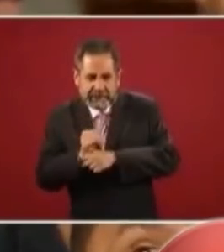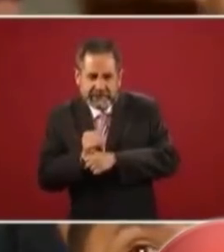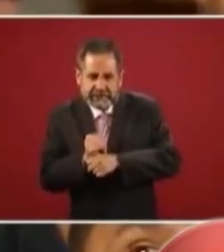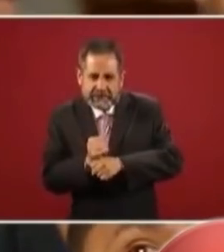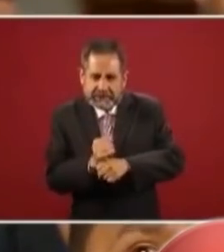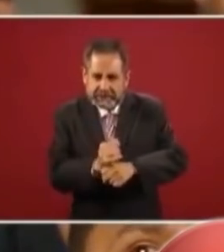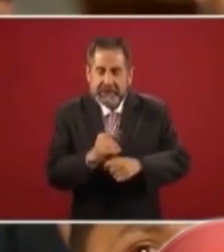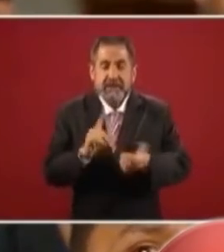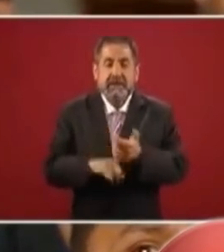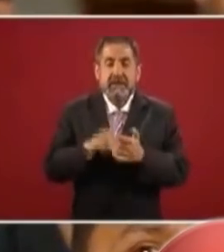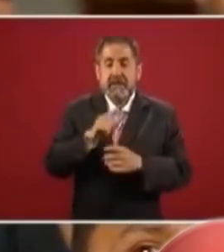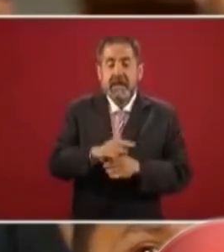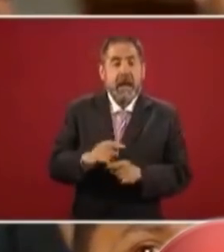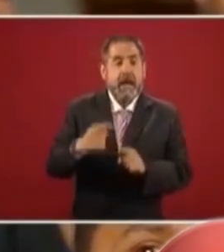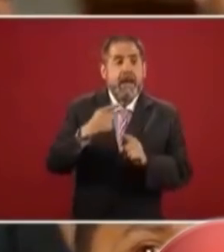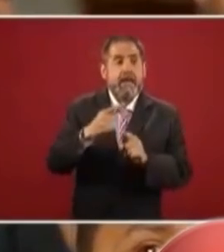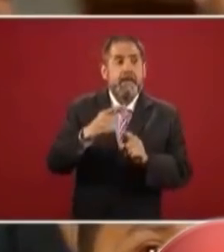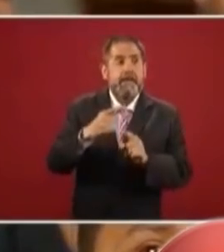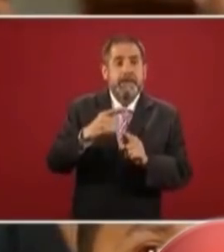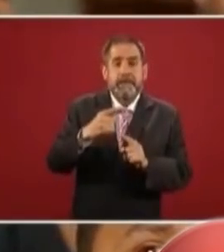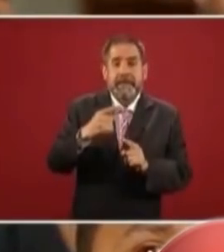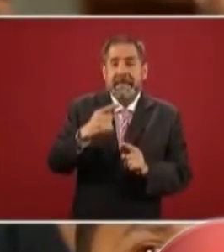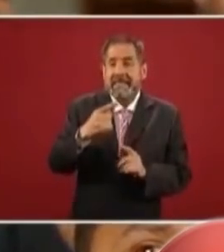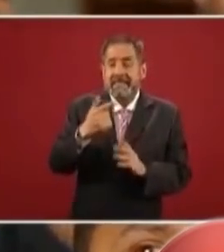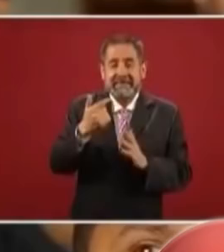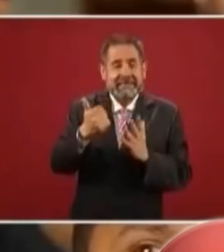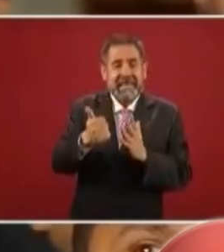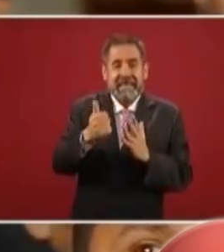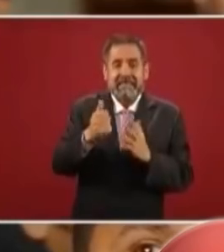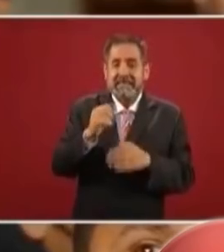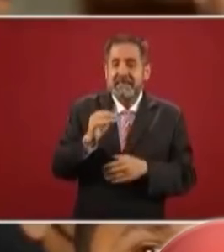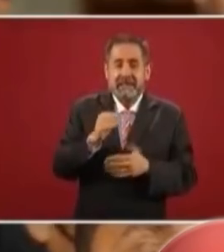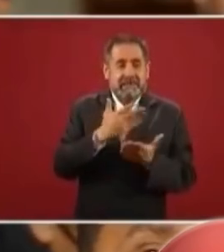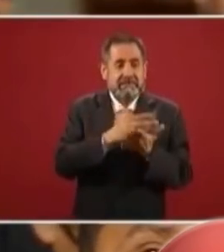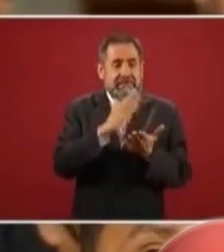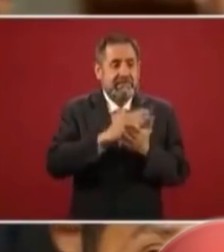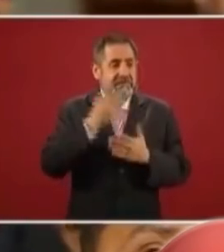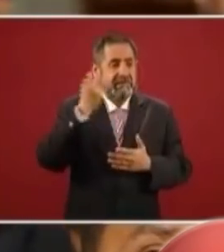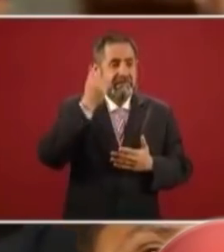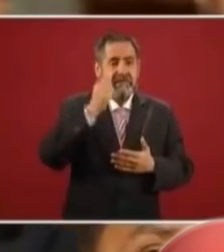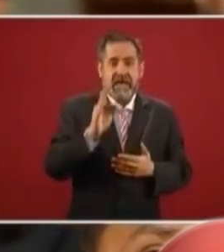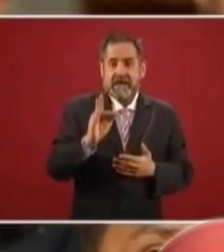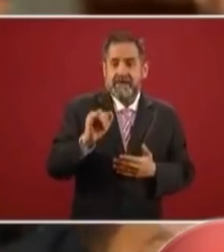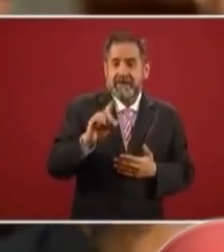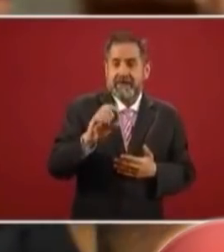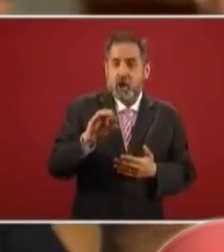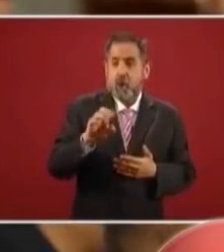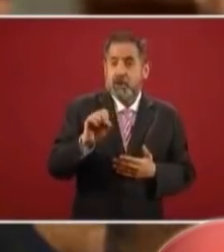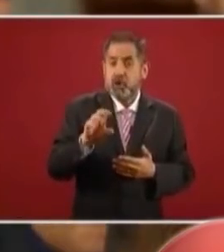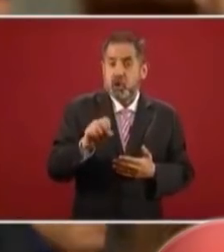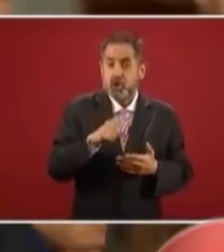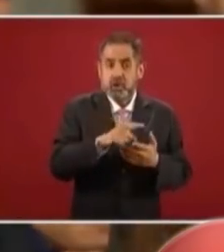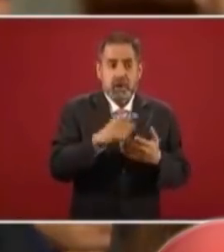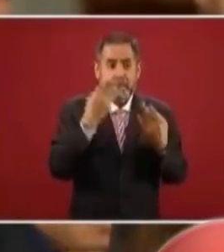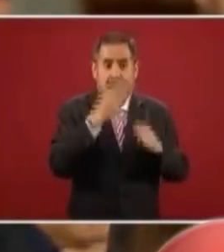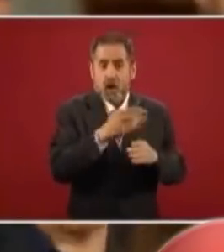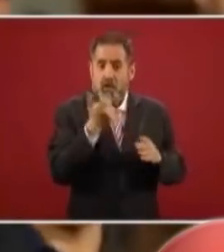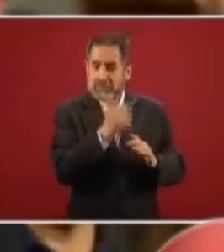esta información. Se trata de media docena de fideicomisos que se crearon en Petróleos Mexicanos